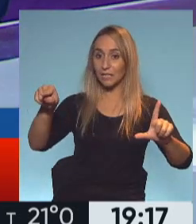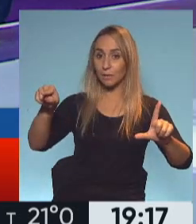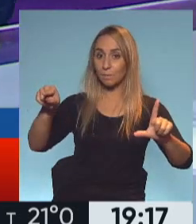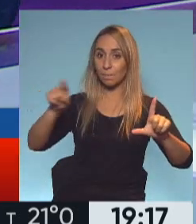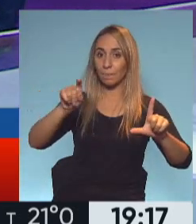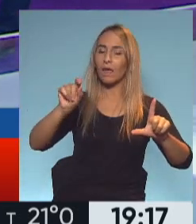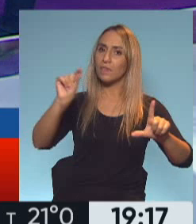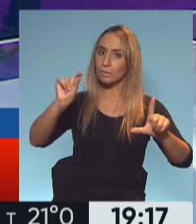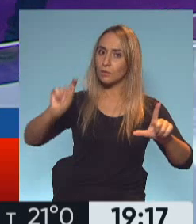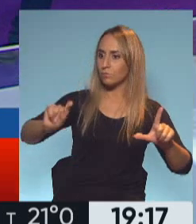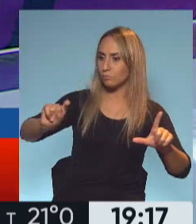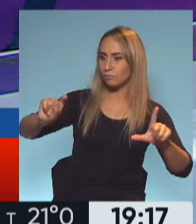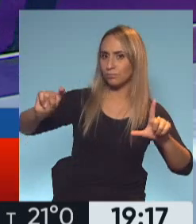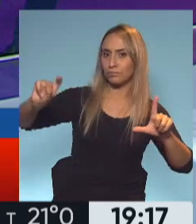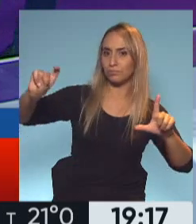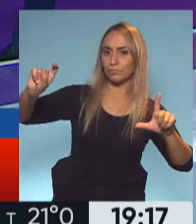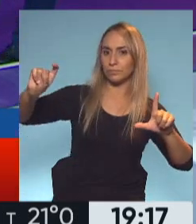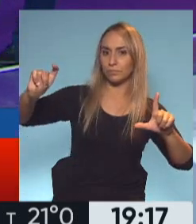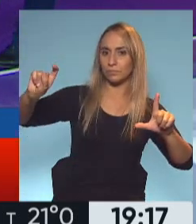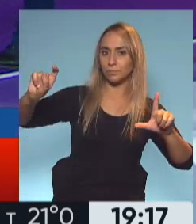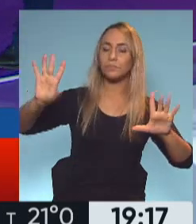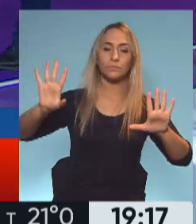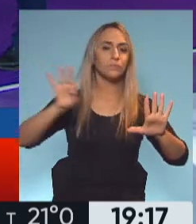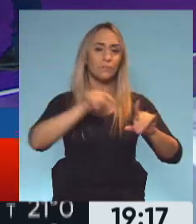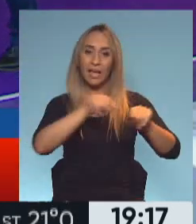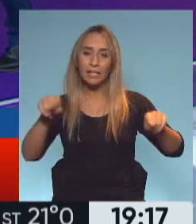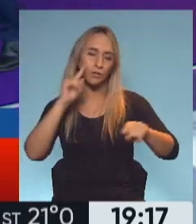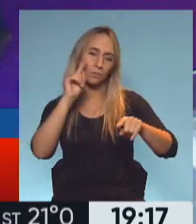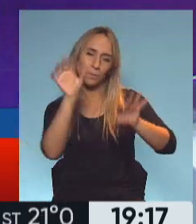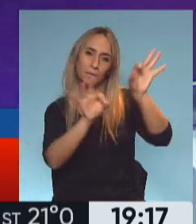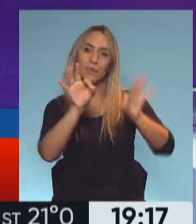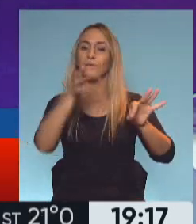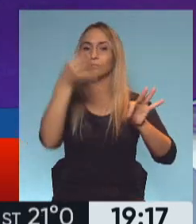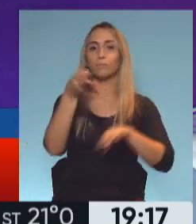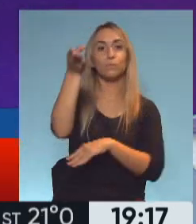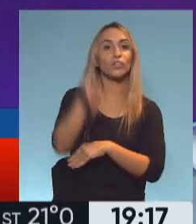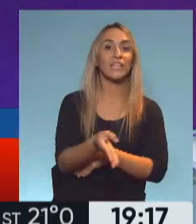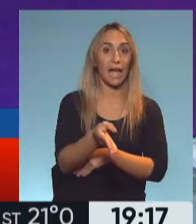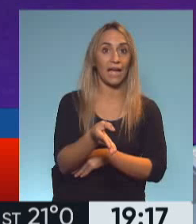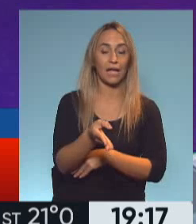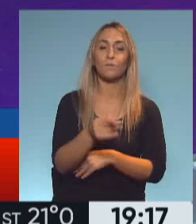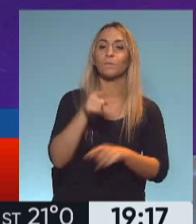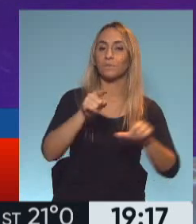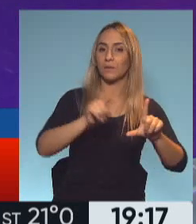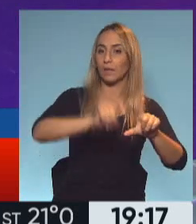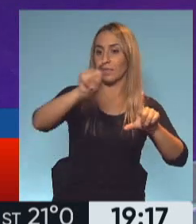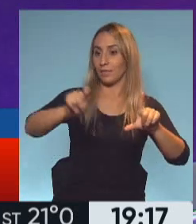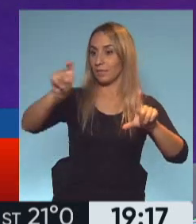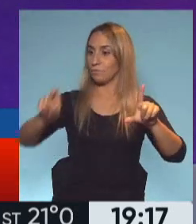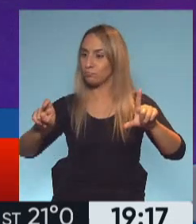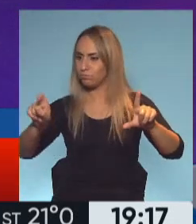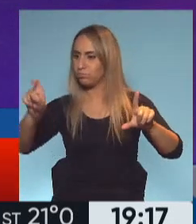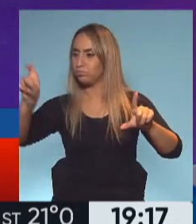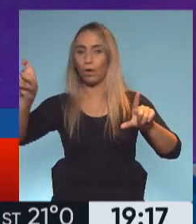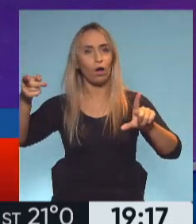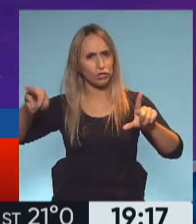es ascendente. Son porcentajes esto, la curva es ascendente. Claro, perdón, doctor, esto otra vez, en